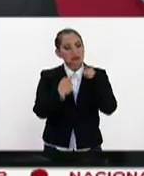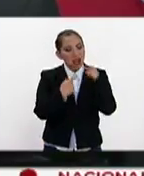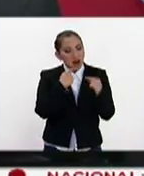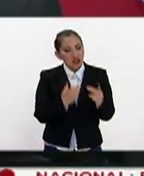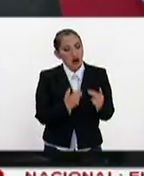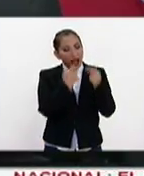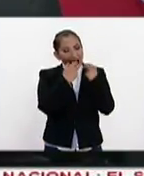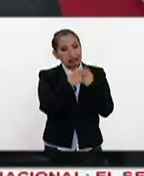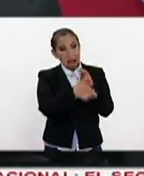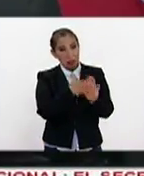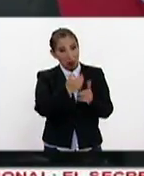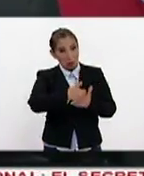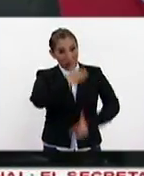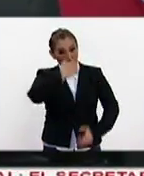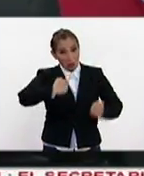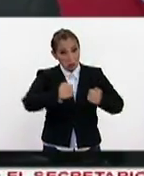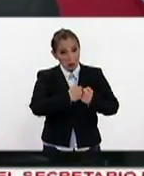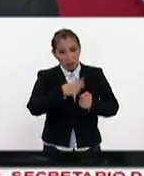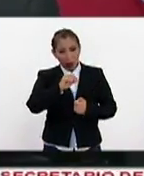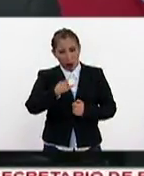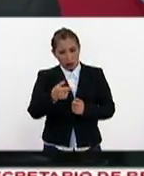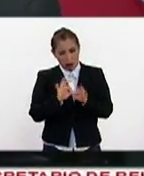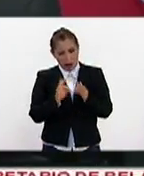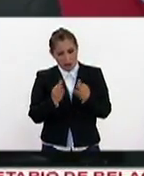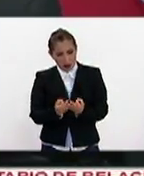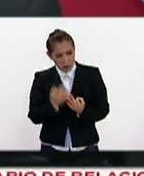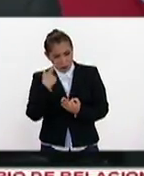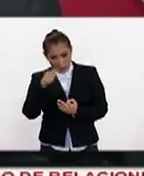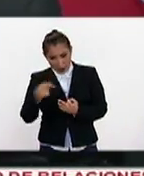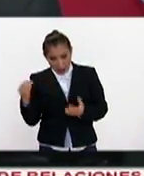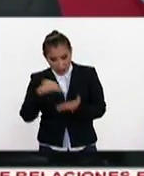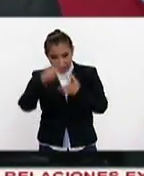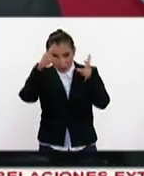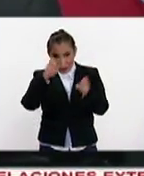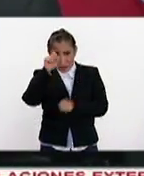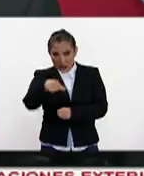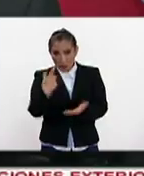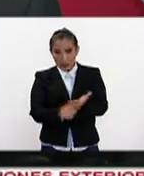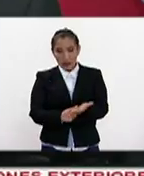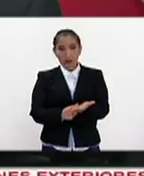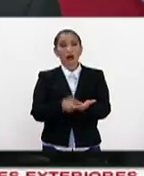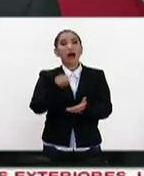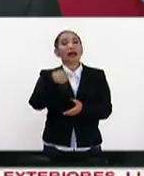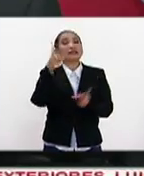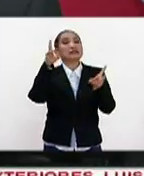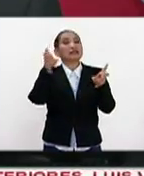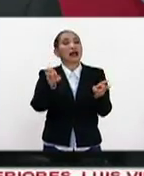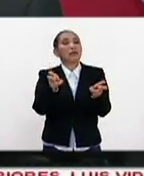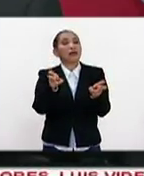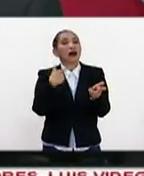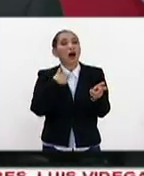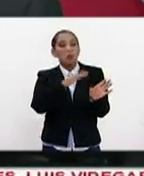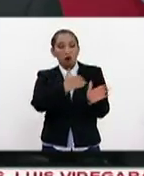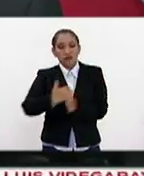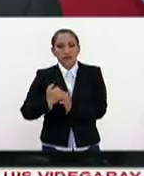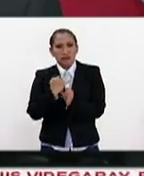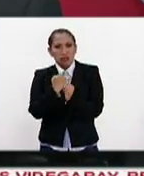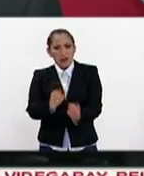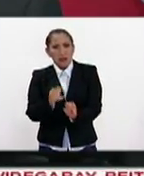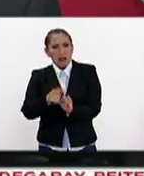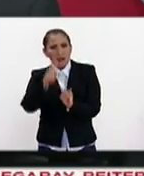México no va a pagar por el muro y no es una estrategia negociadora para México. Es un tema de soberanía nacional y